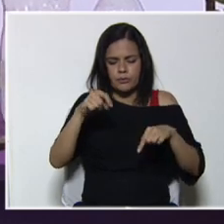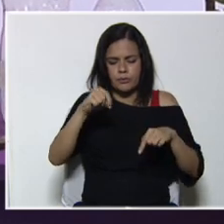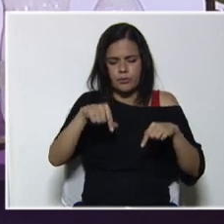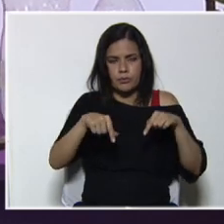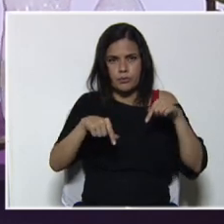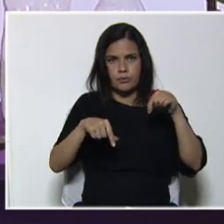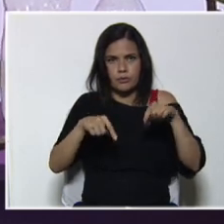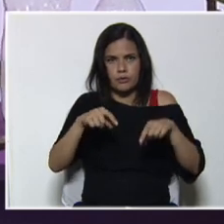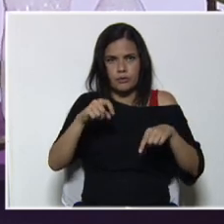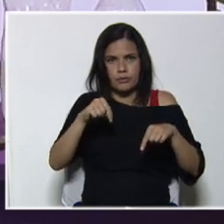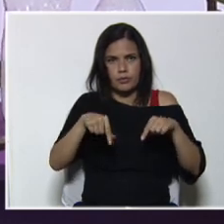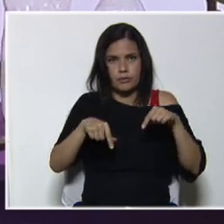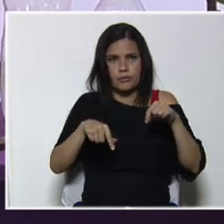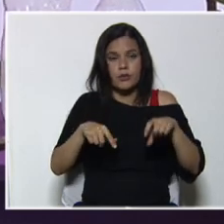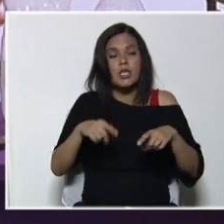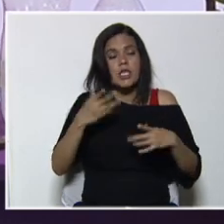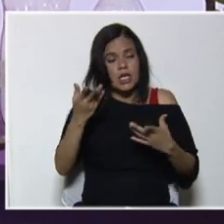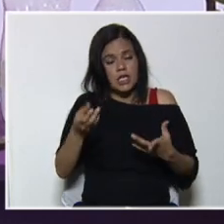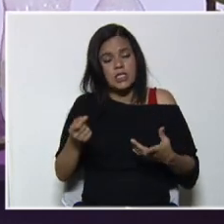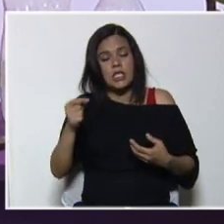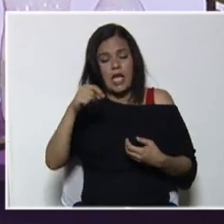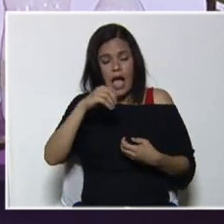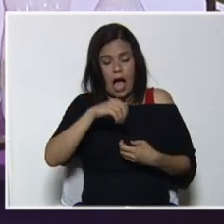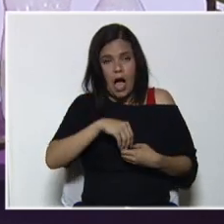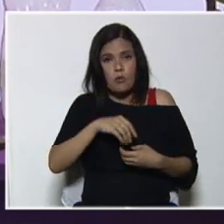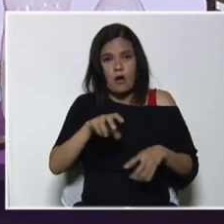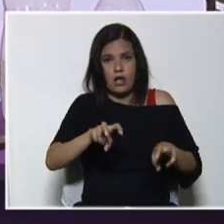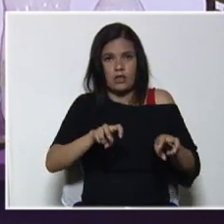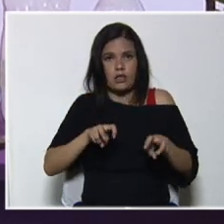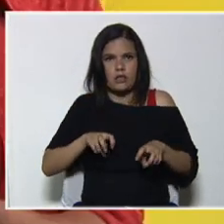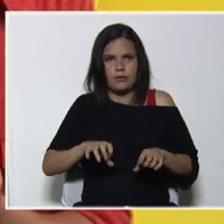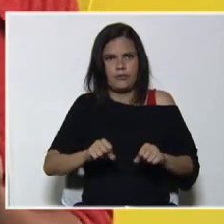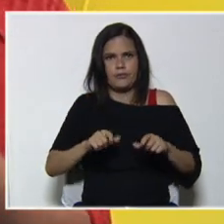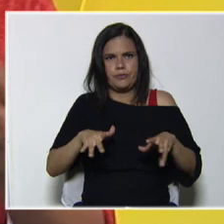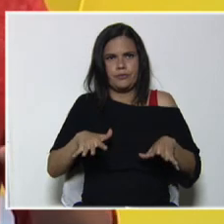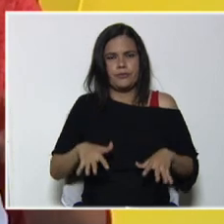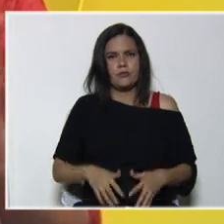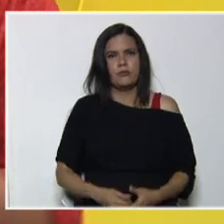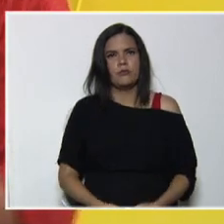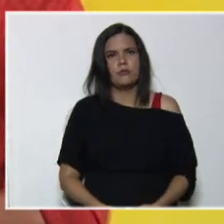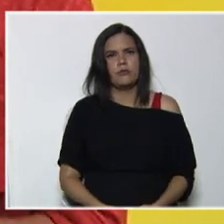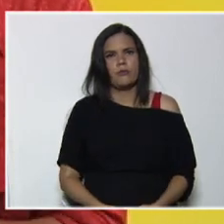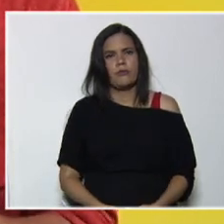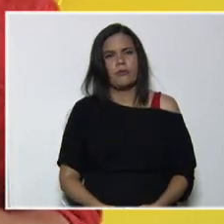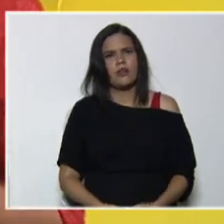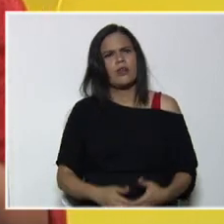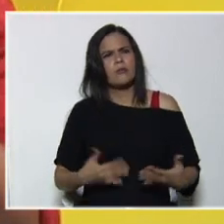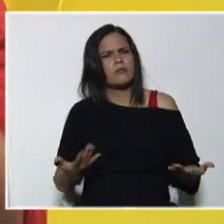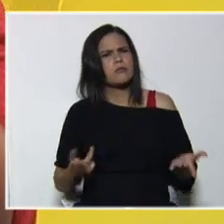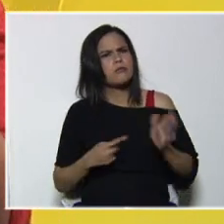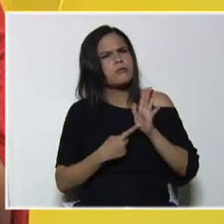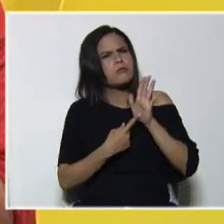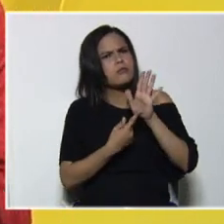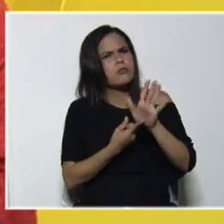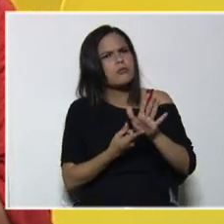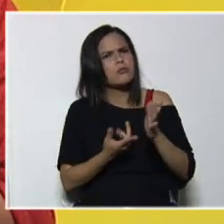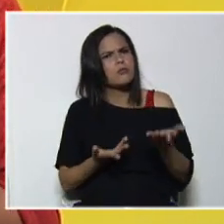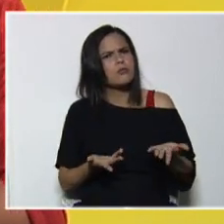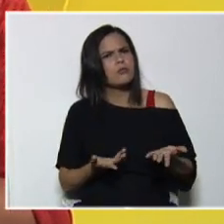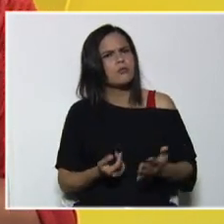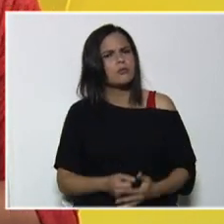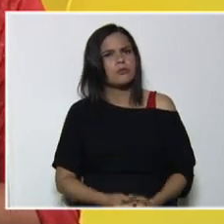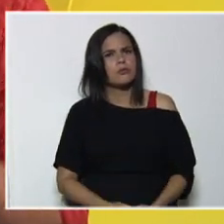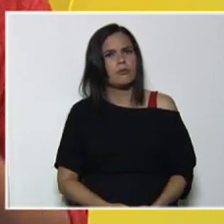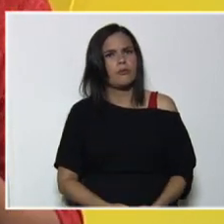ir regando lo que es ese terreno. Sí, Jenny, bueno, ¿qué te parece si mostramos algunos